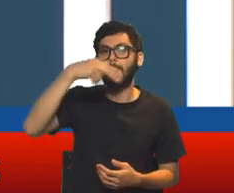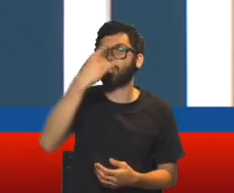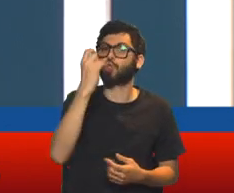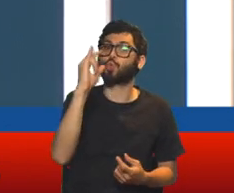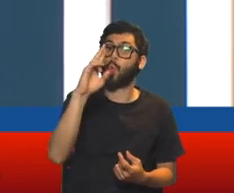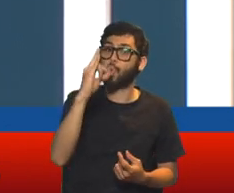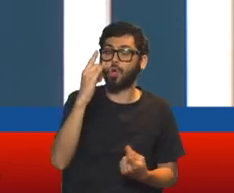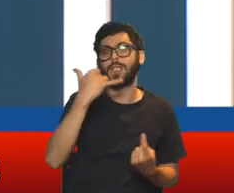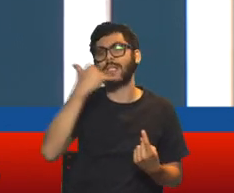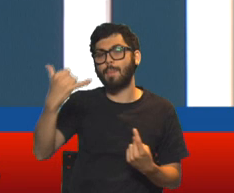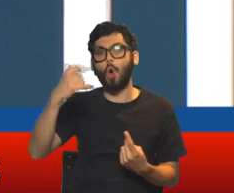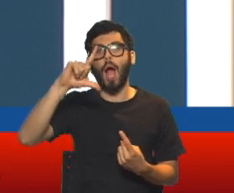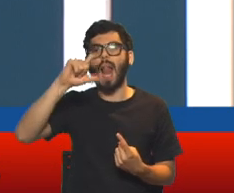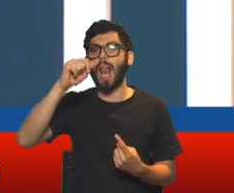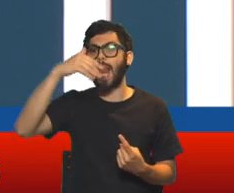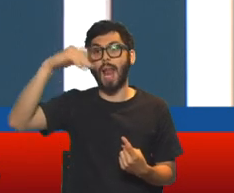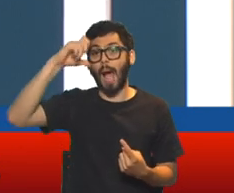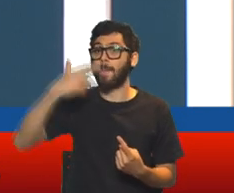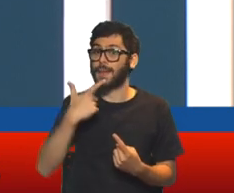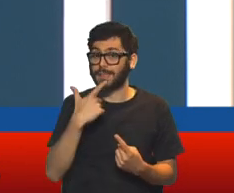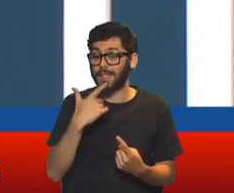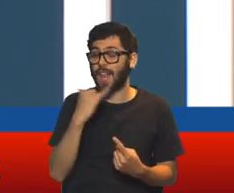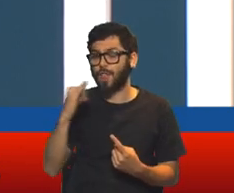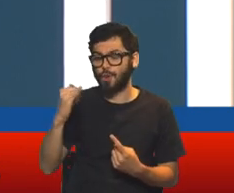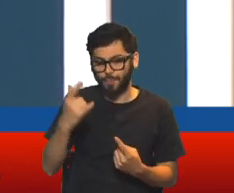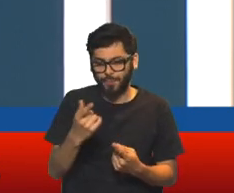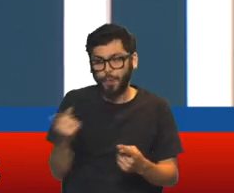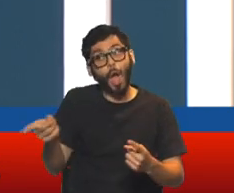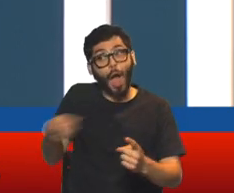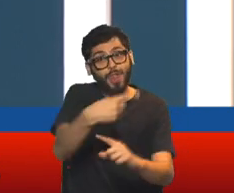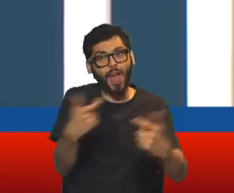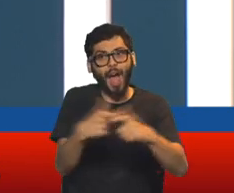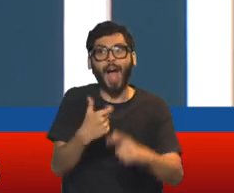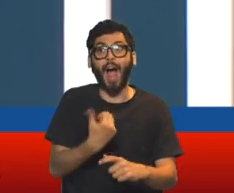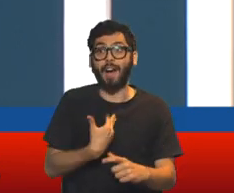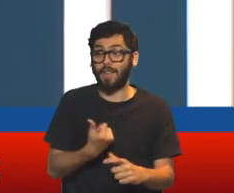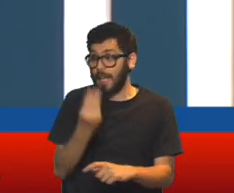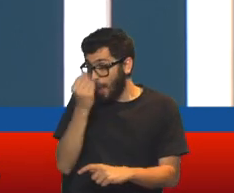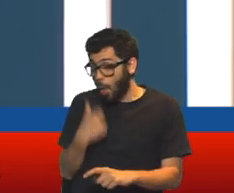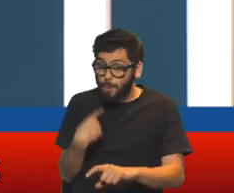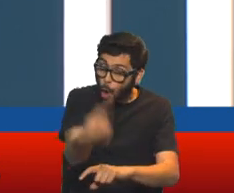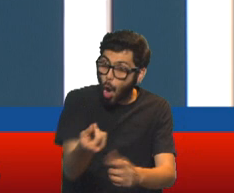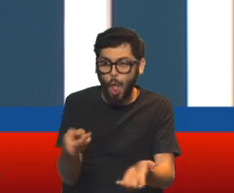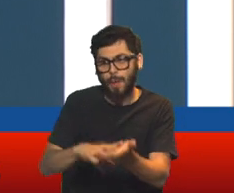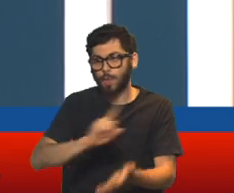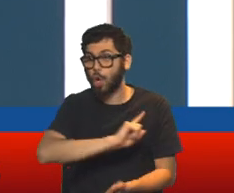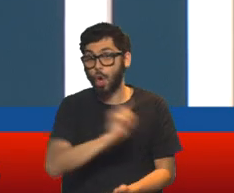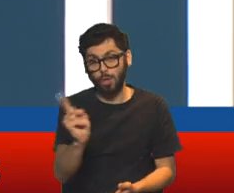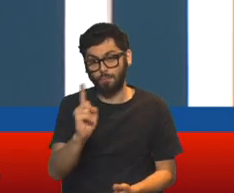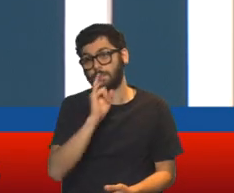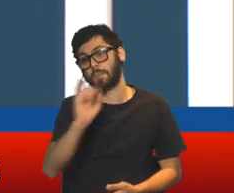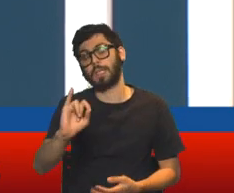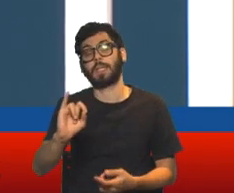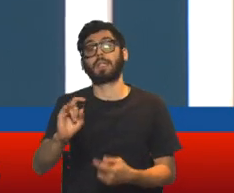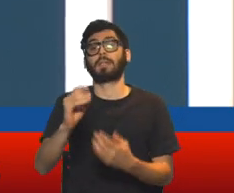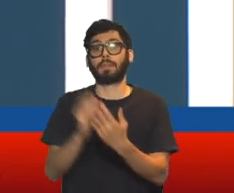Lamen, le dijo, juntate con la AFA porque lo que pasó este fin de semana no puede volver a pasar. Se había claramente muy instalado el tema. Participaron la ministra de